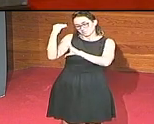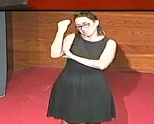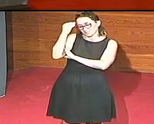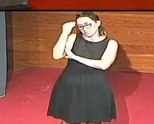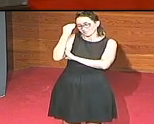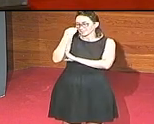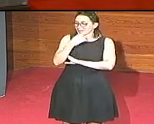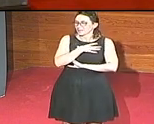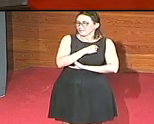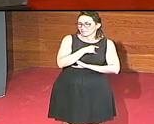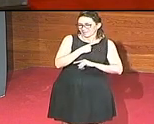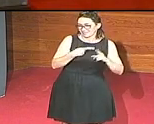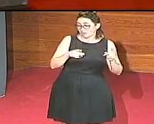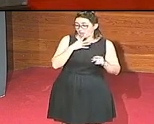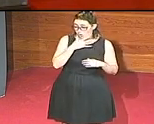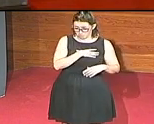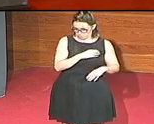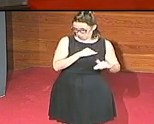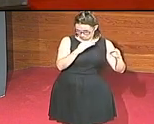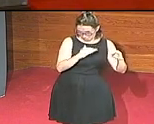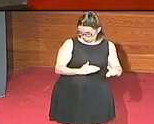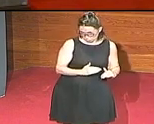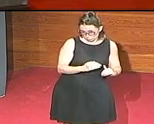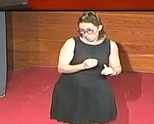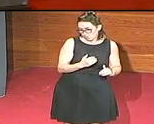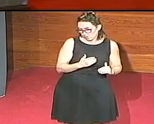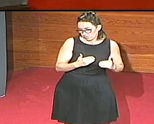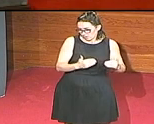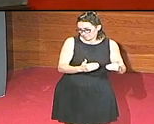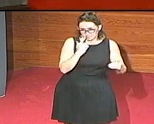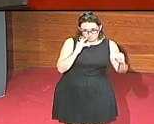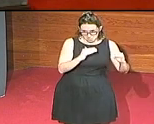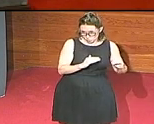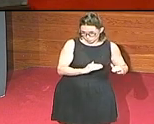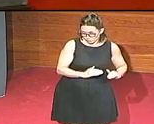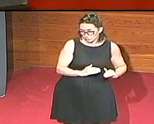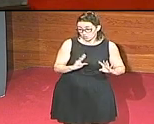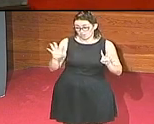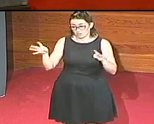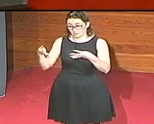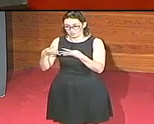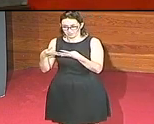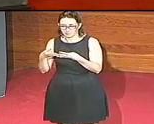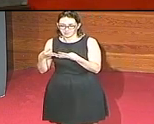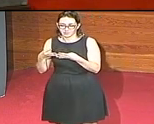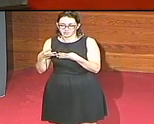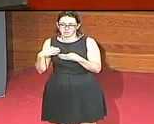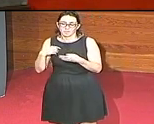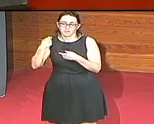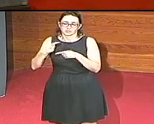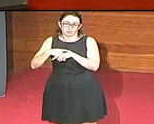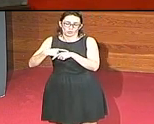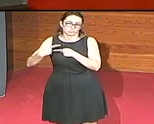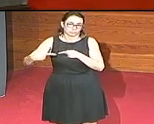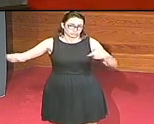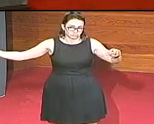papel es que ya casi no hacemos cosas para el papel o muy pocas cada vez menos y las cosas para internet pues nos dejan más largo plazo entonces igual